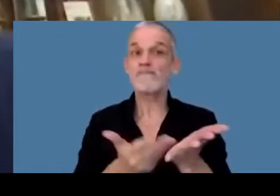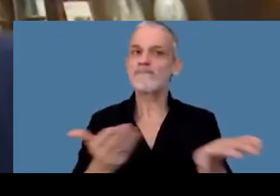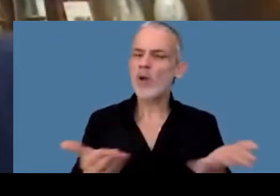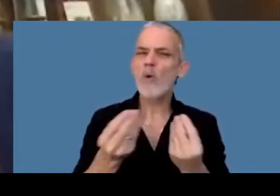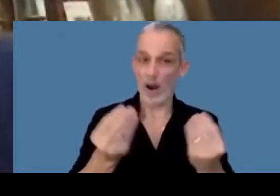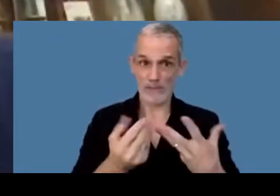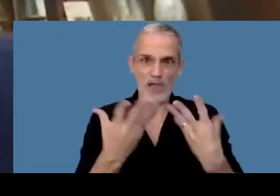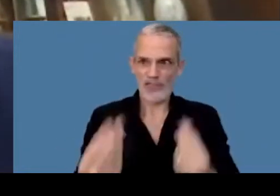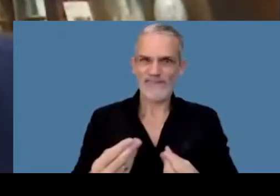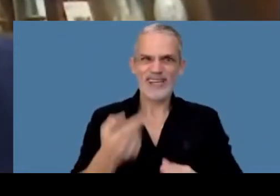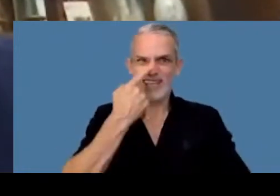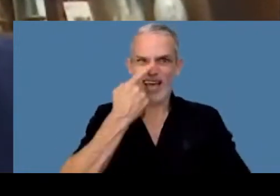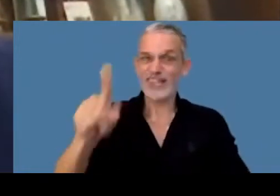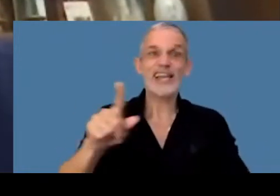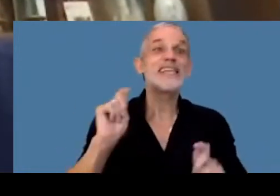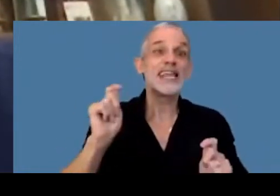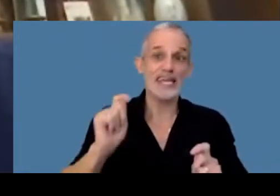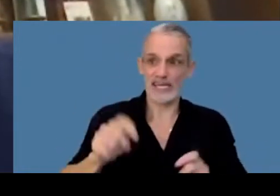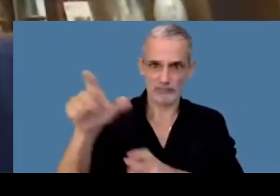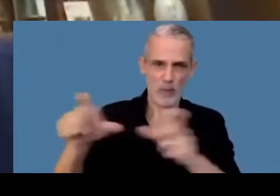los intereses de quienes representan.